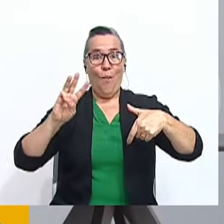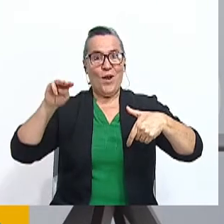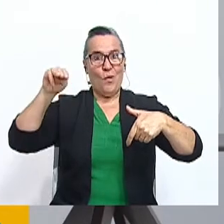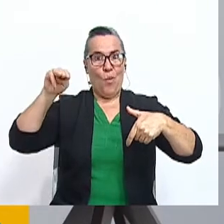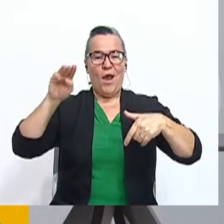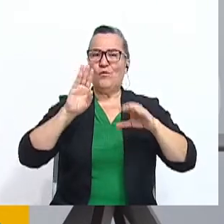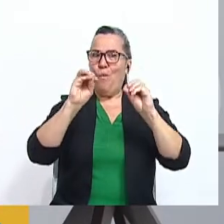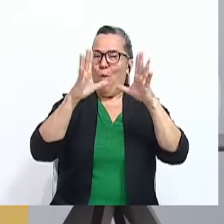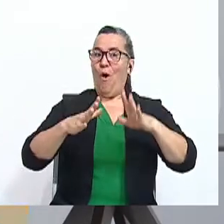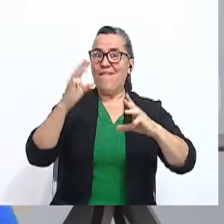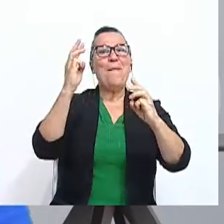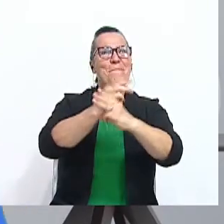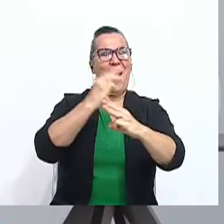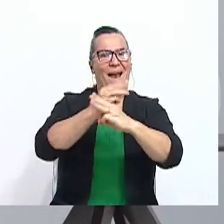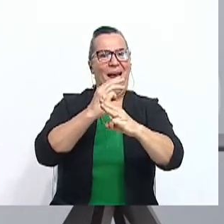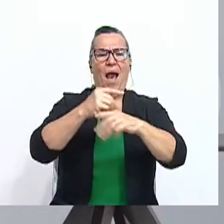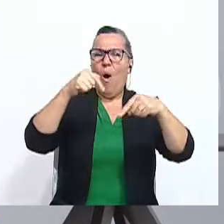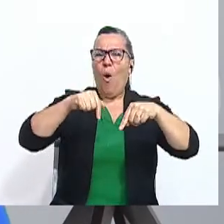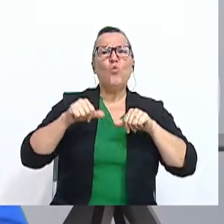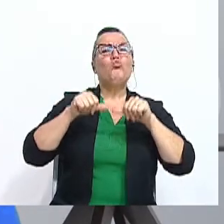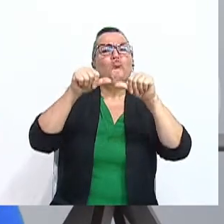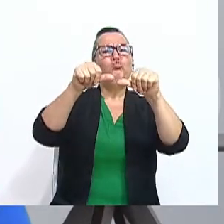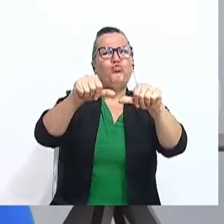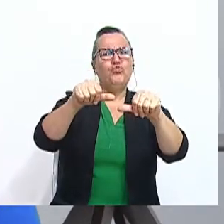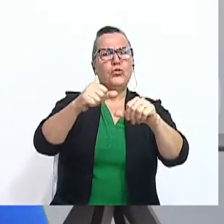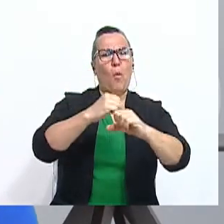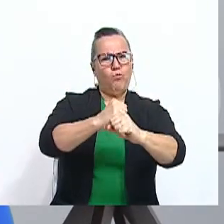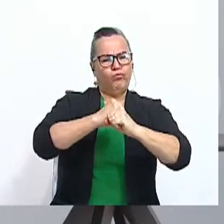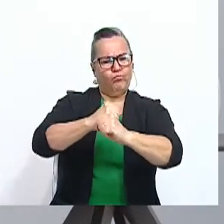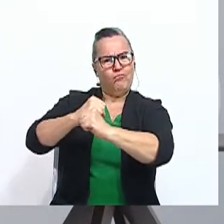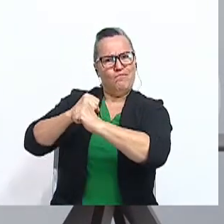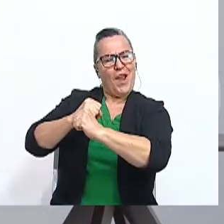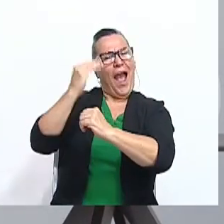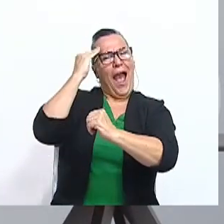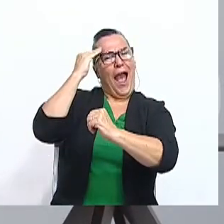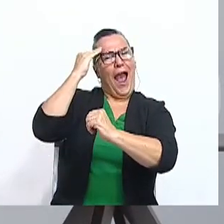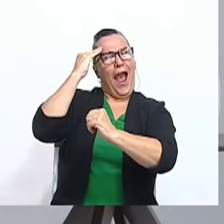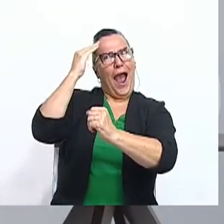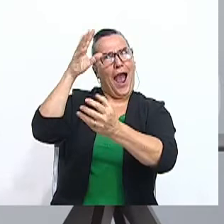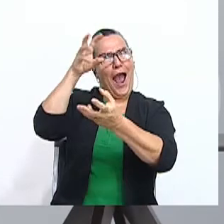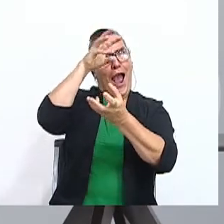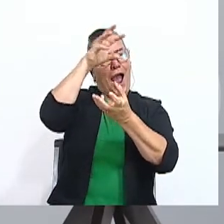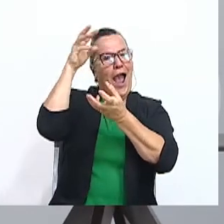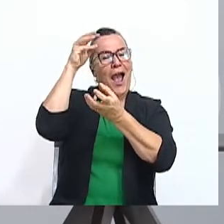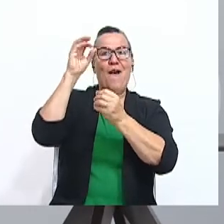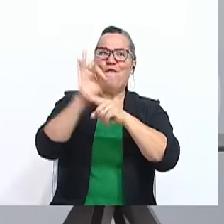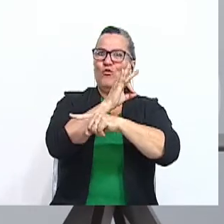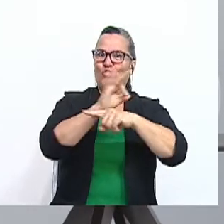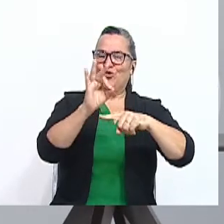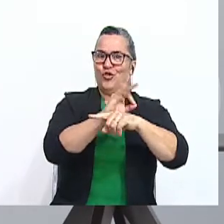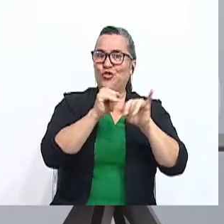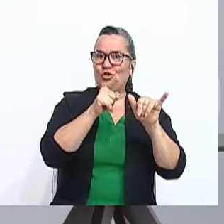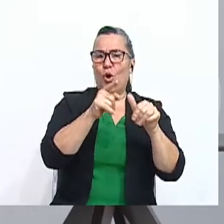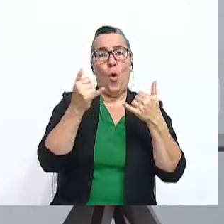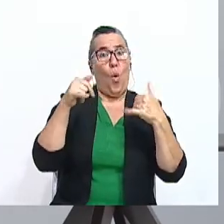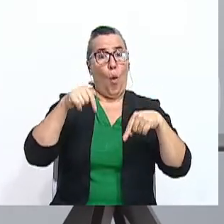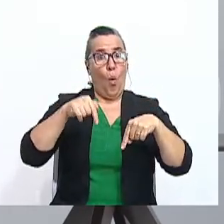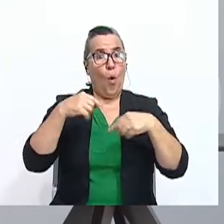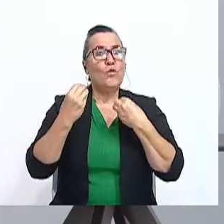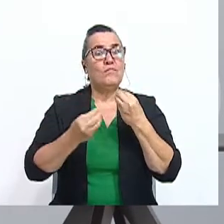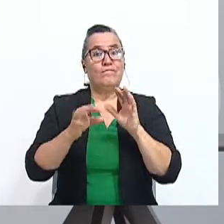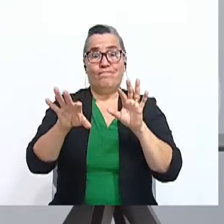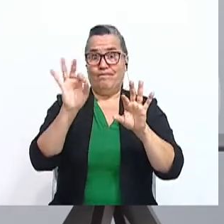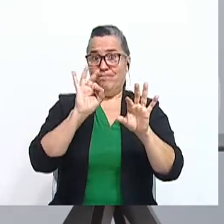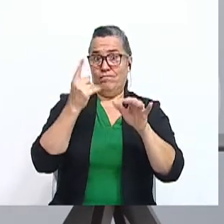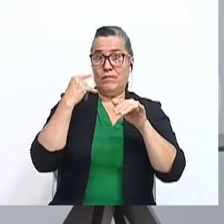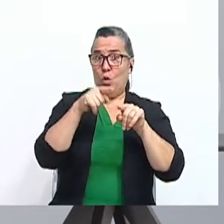su profe de matemática. Y hoy continuamos afianzando los conocimientos de funciones. Y para el día de hoy, les invito